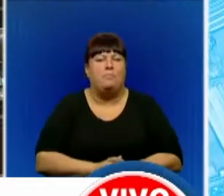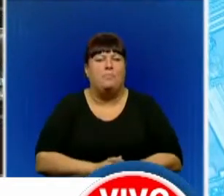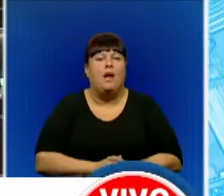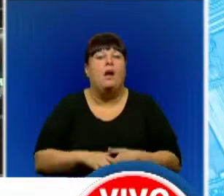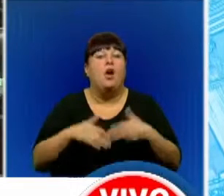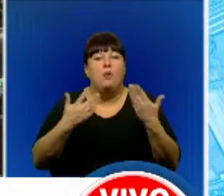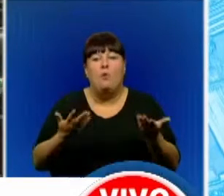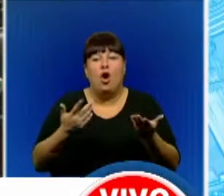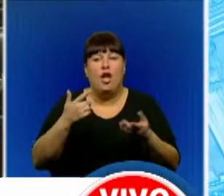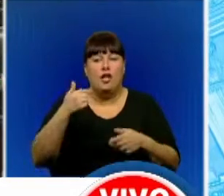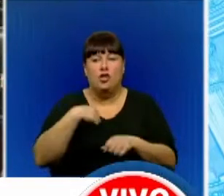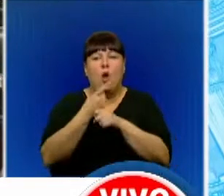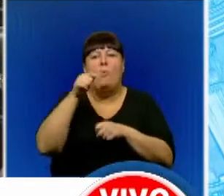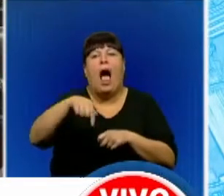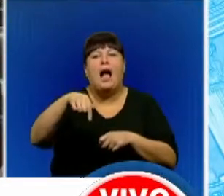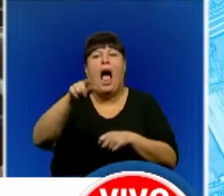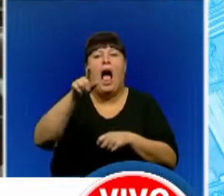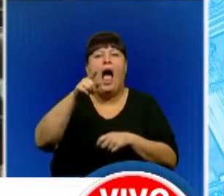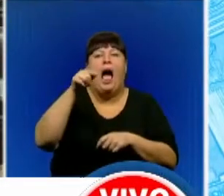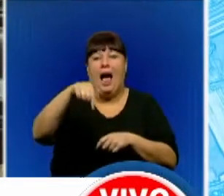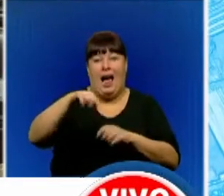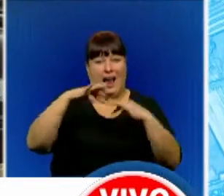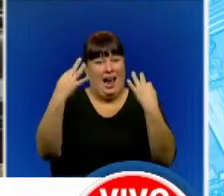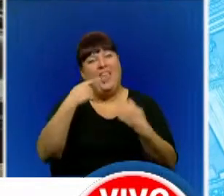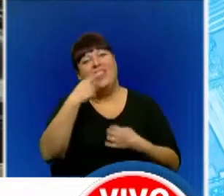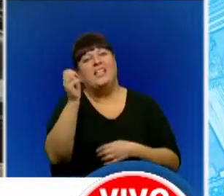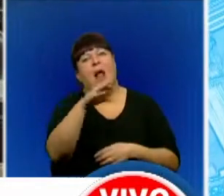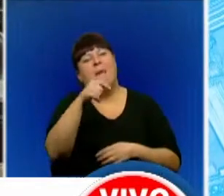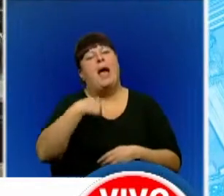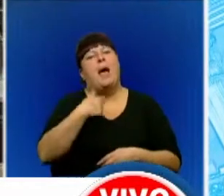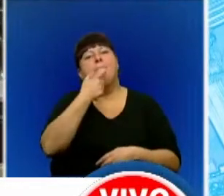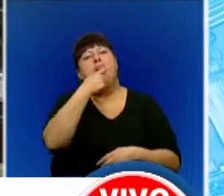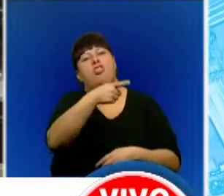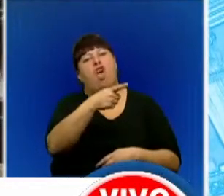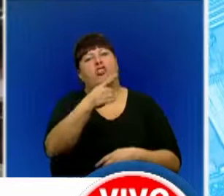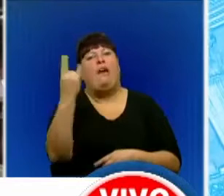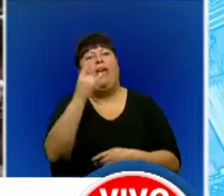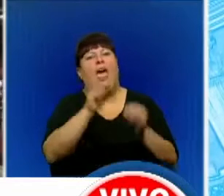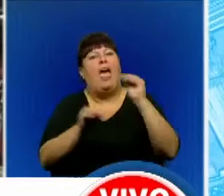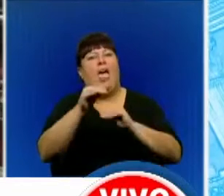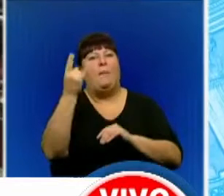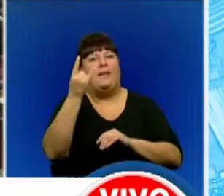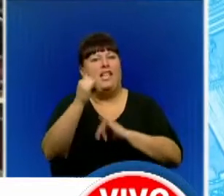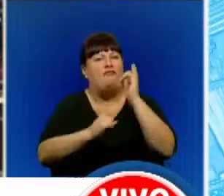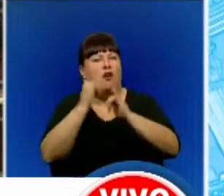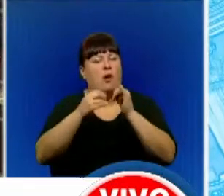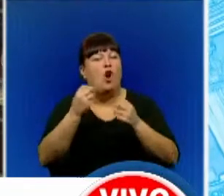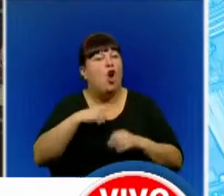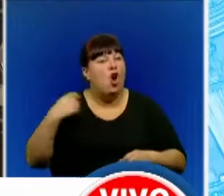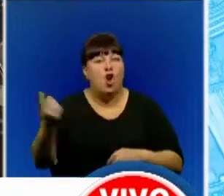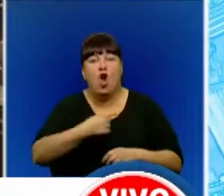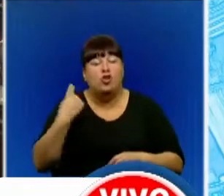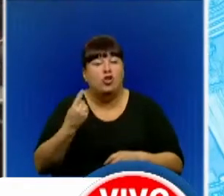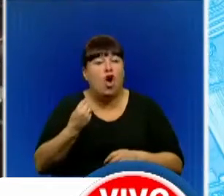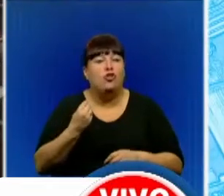Y por eso yo no puedo permitir que aquí en este recinto se diga que en mi provincia se falsean datos, porque nosotros